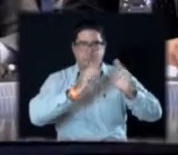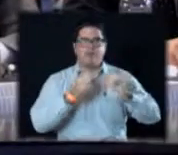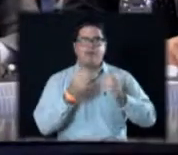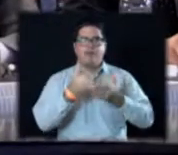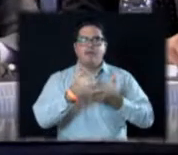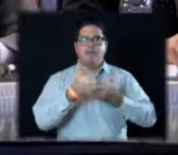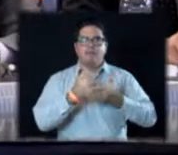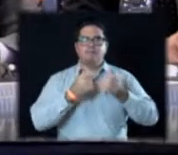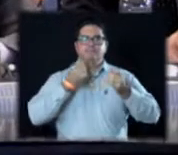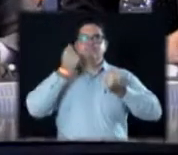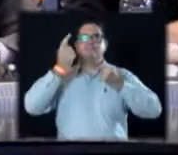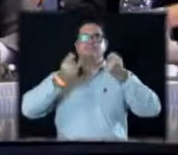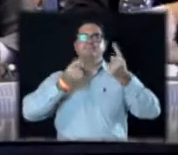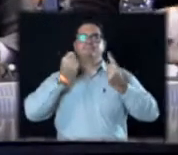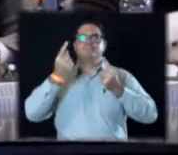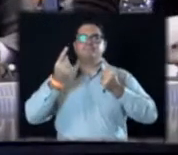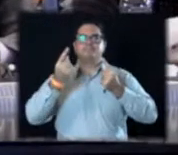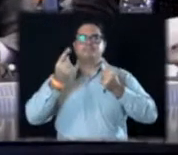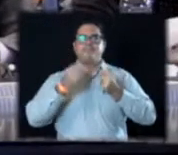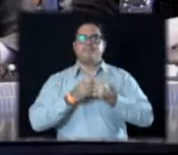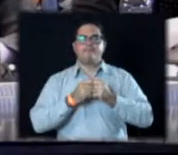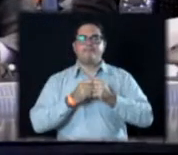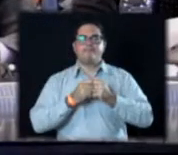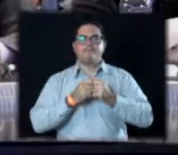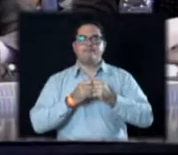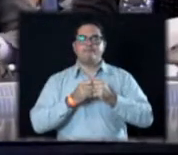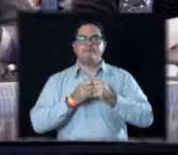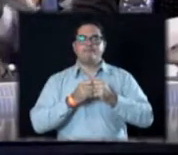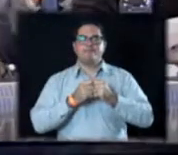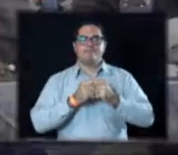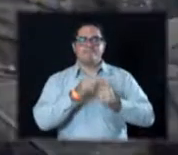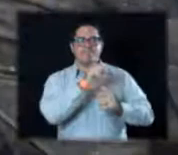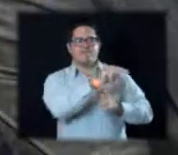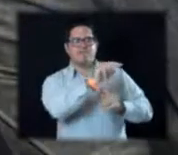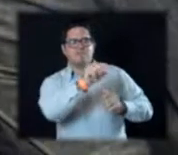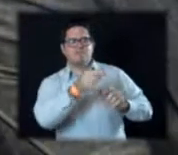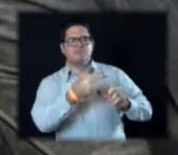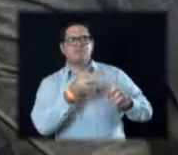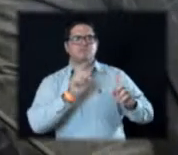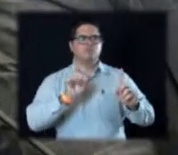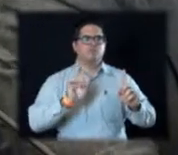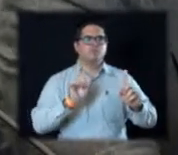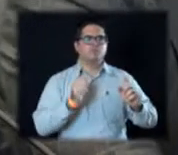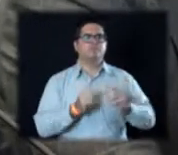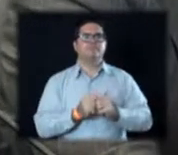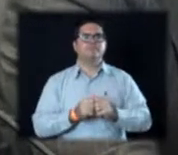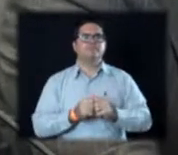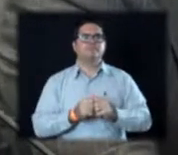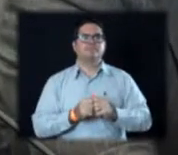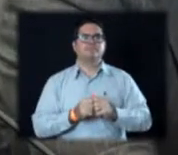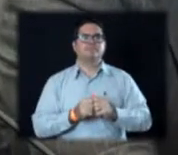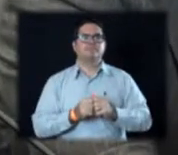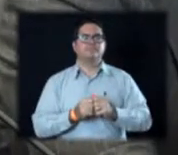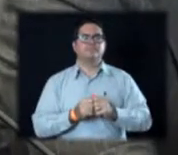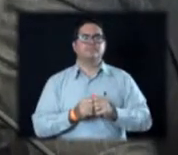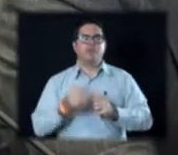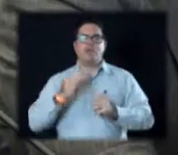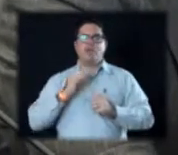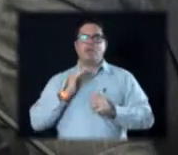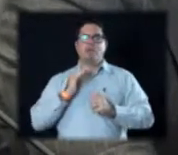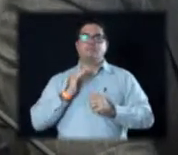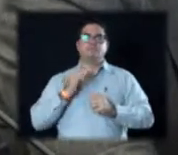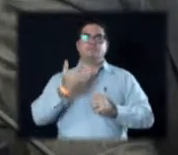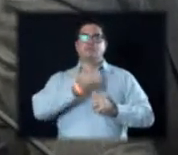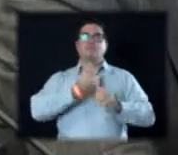considerable de tiempo tratando de entender el uso de estas cuentas y la naturaleza de los fondos en las cuentas. Como hemos dicho anteriormente